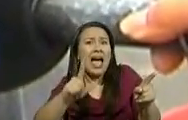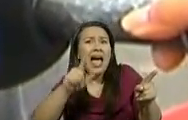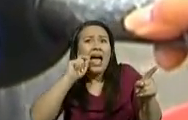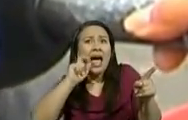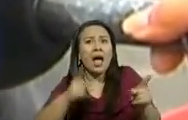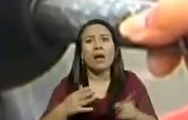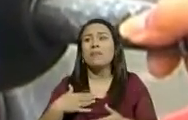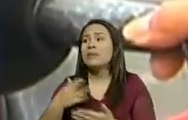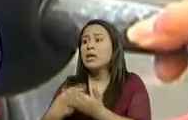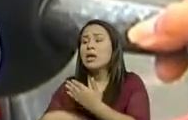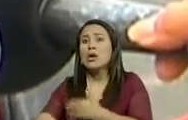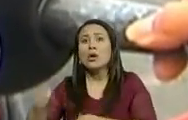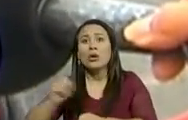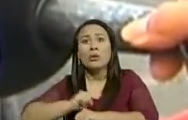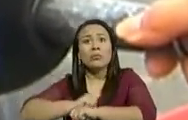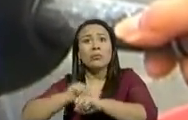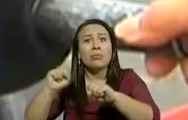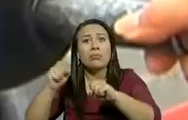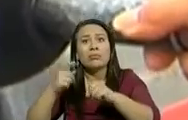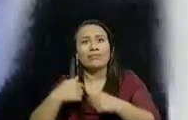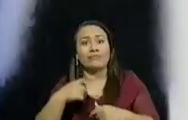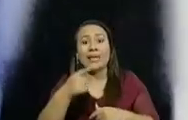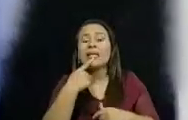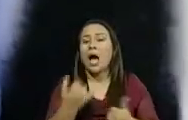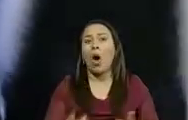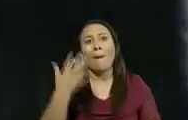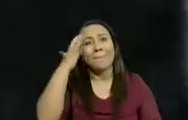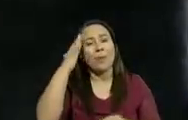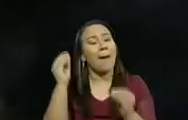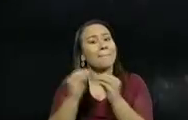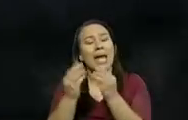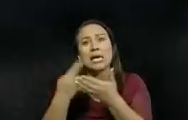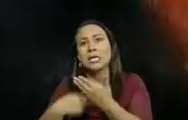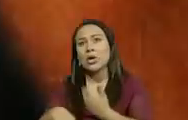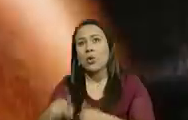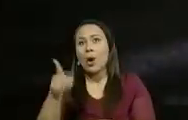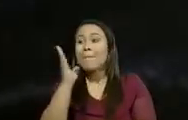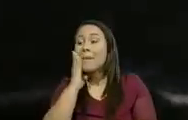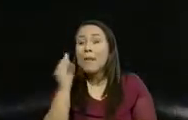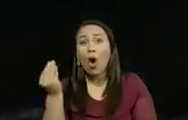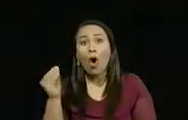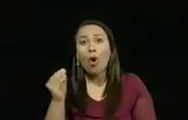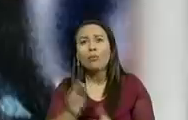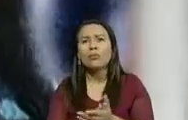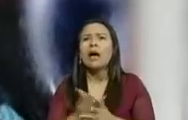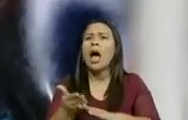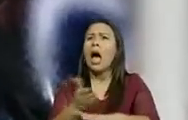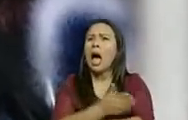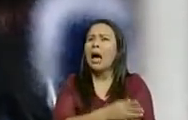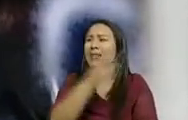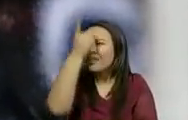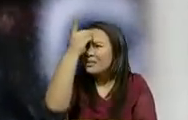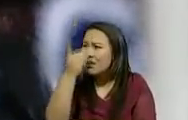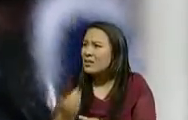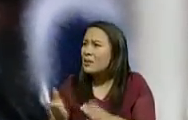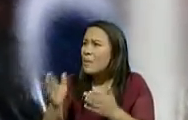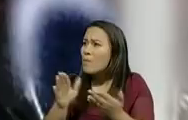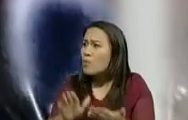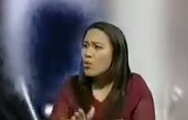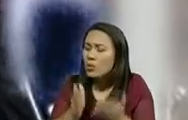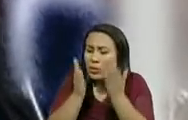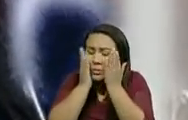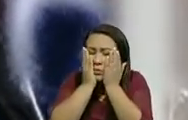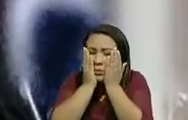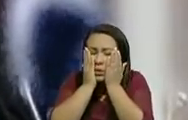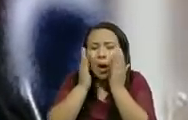o sea, de todas maneras hay que preocuparse y poner asunto. La madre del adolescente indica que su hijo había tomado la fatal decisión de quitarse la vida